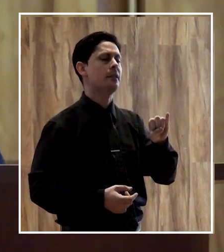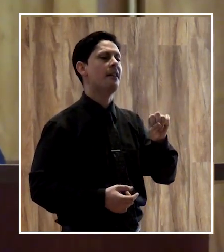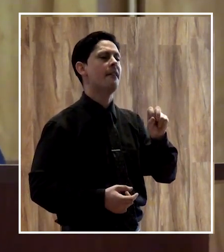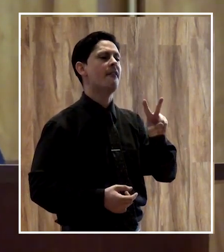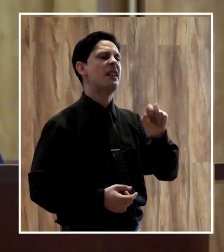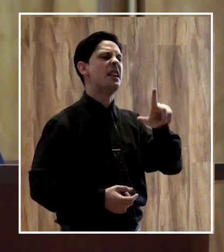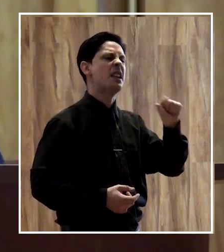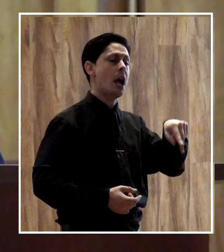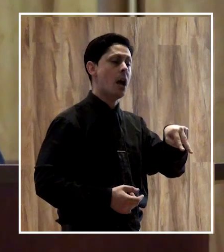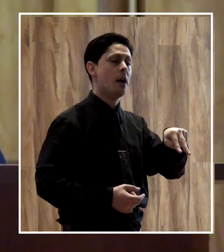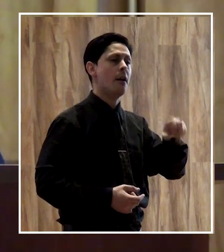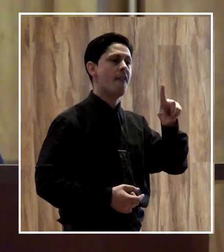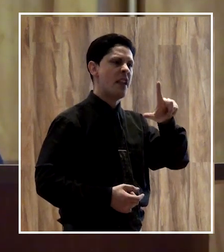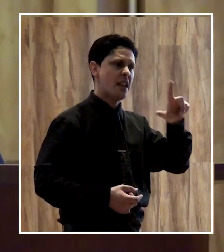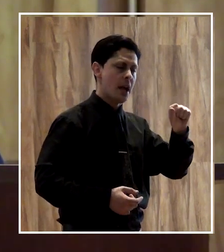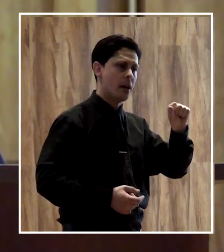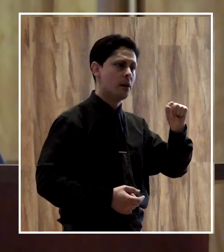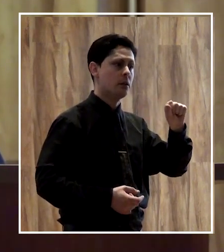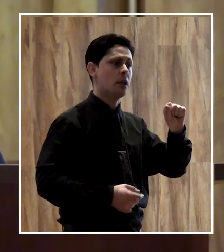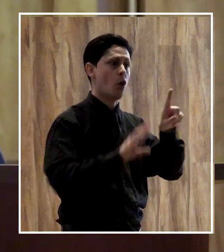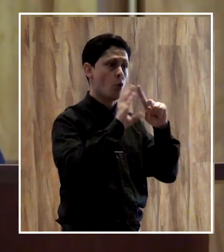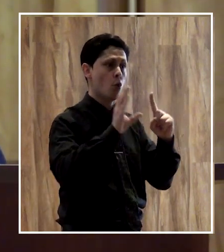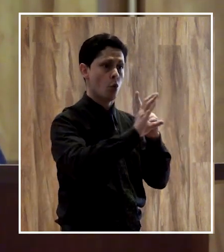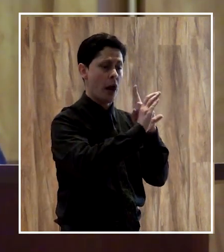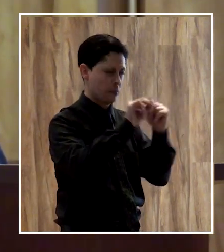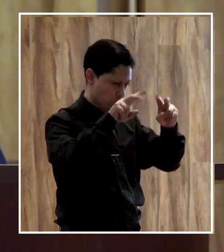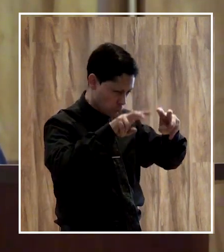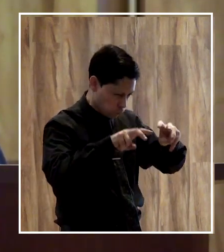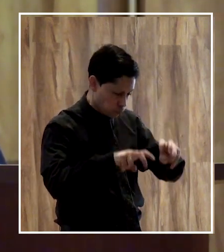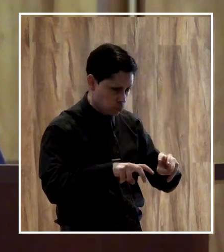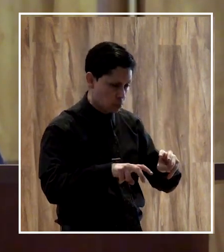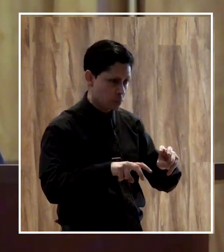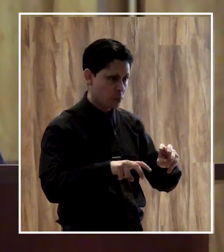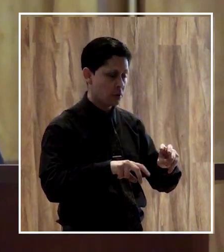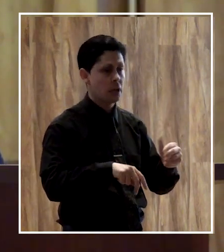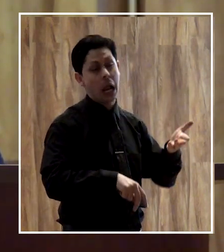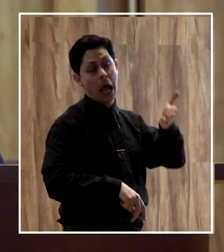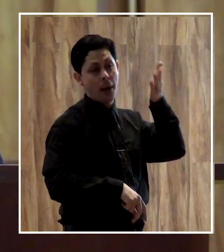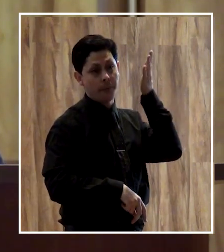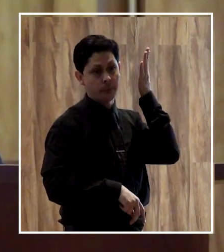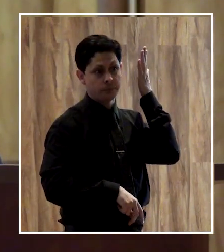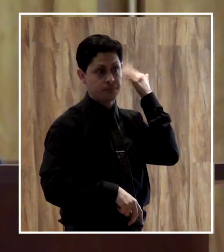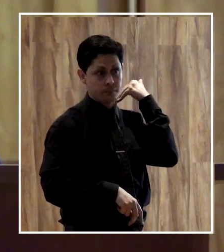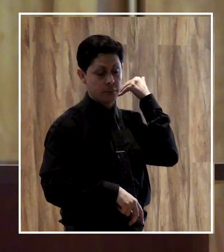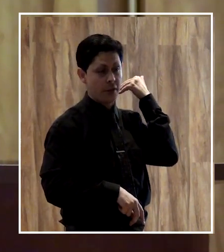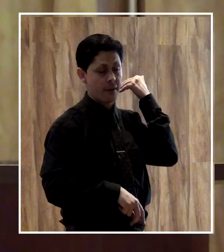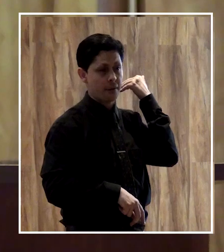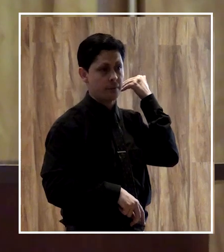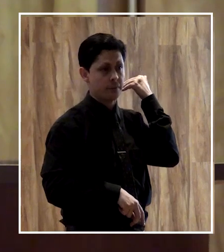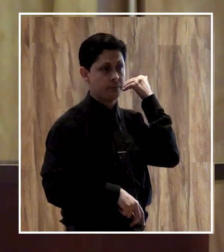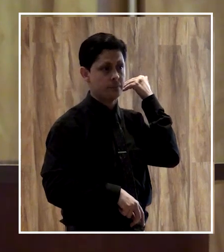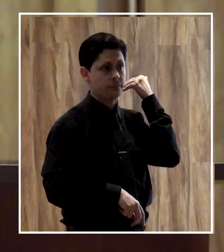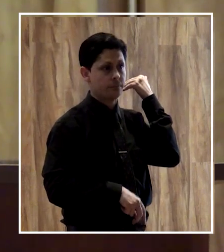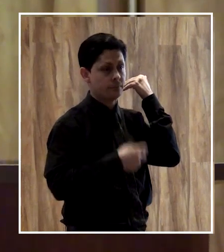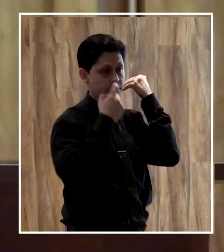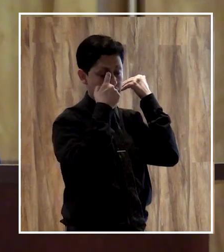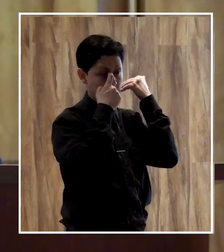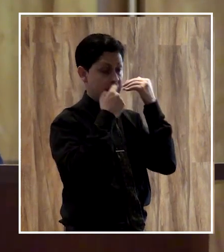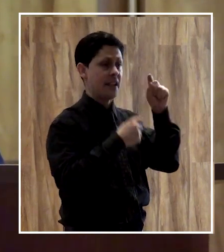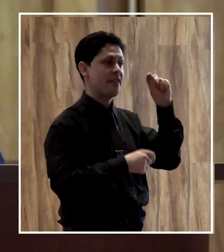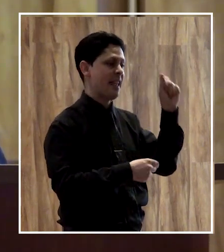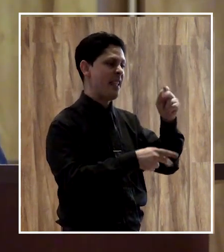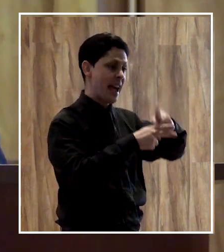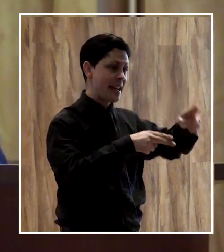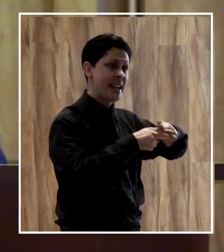de muchos otros personajes de nuestra vida cultural y científica de la época. Y se había creado